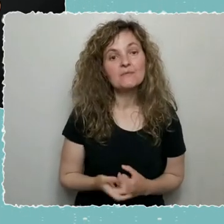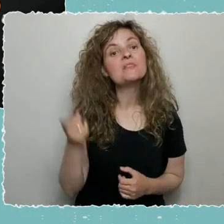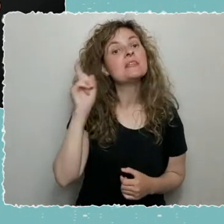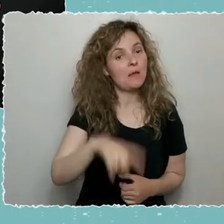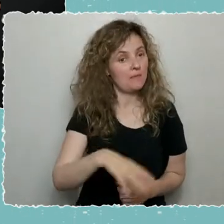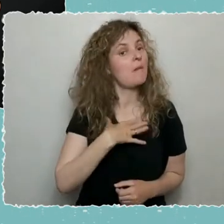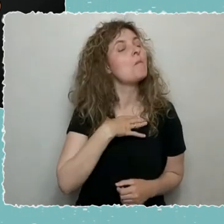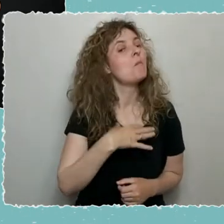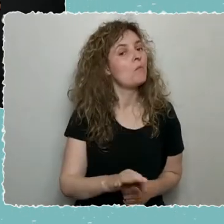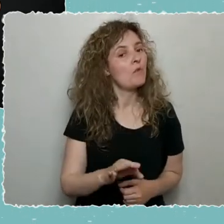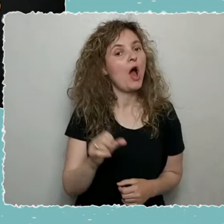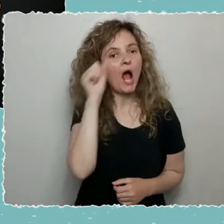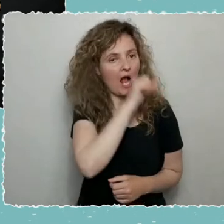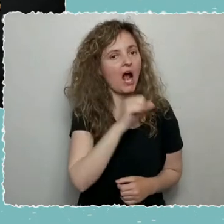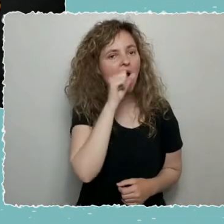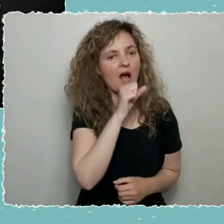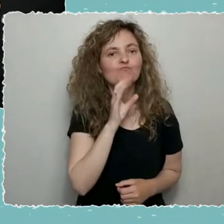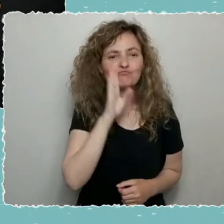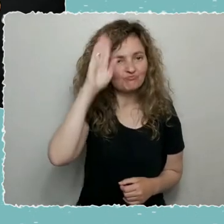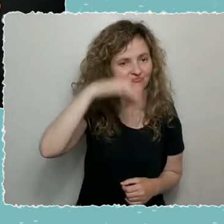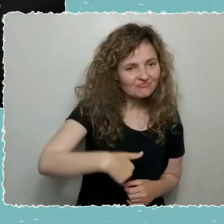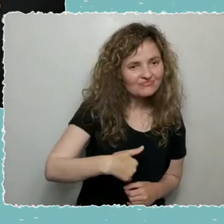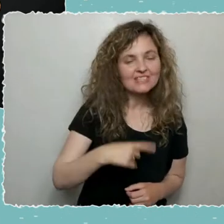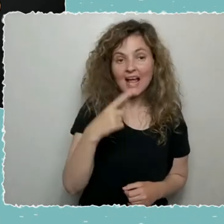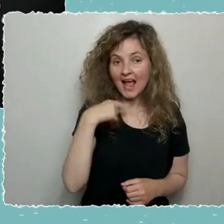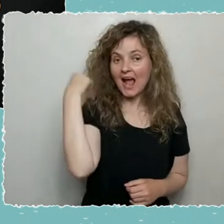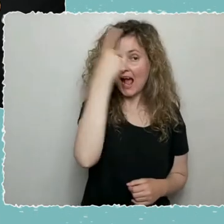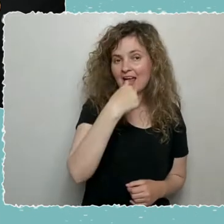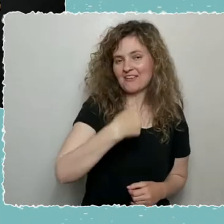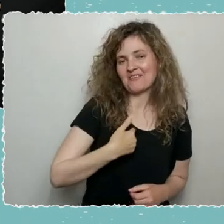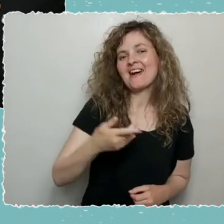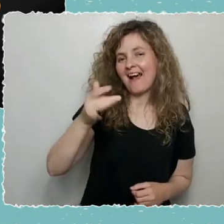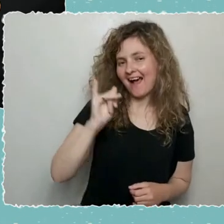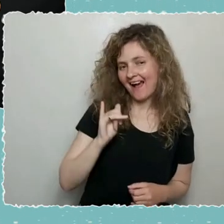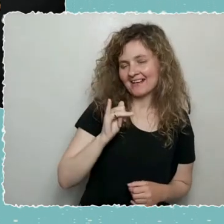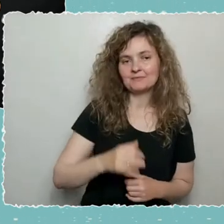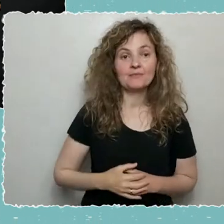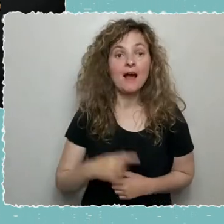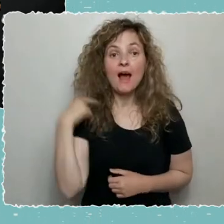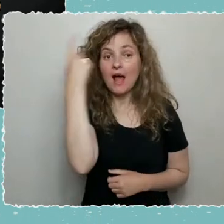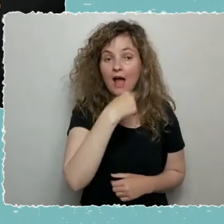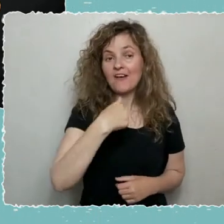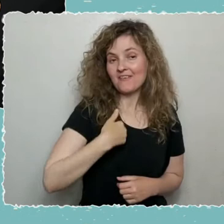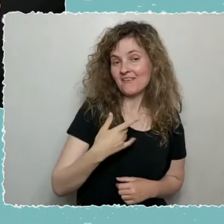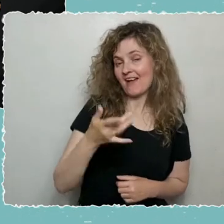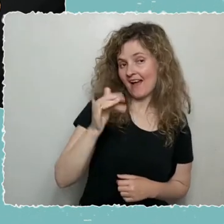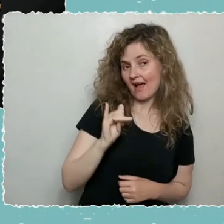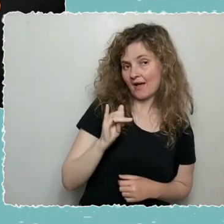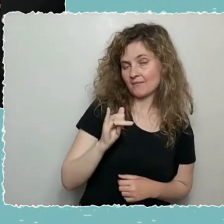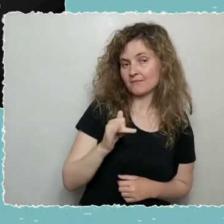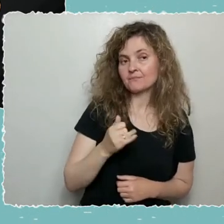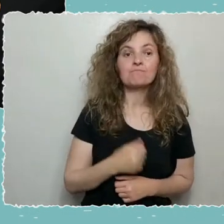Que tamén pode ser unha canción moi chula. A cara que teño eu. A cara que teño